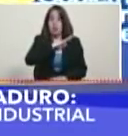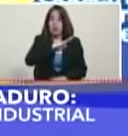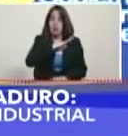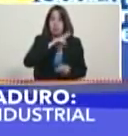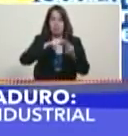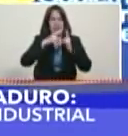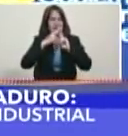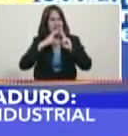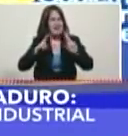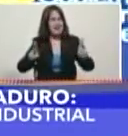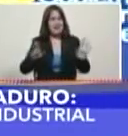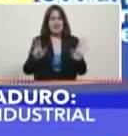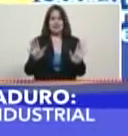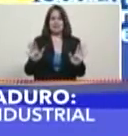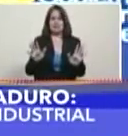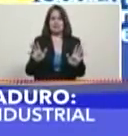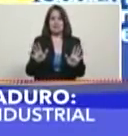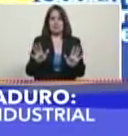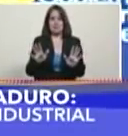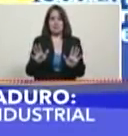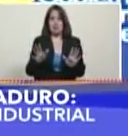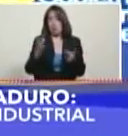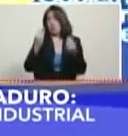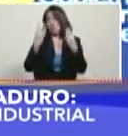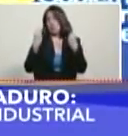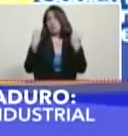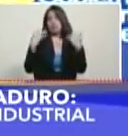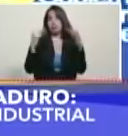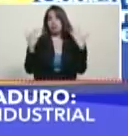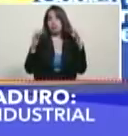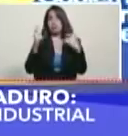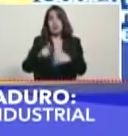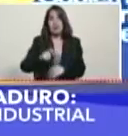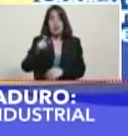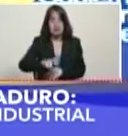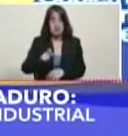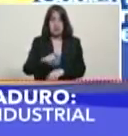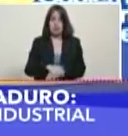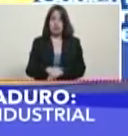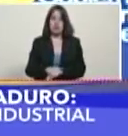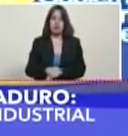pacífico. Así que son tantas las necesidades, son tantos los aspectos.